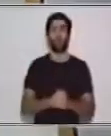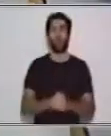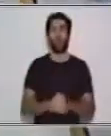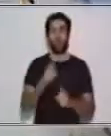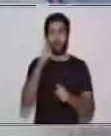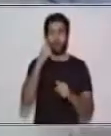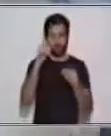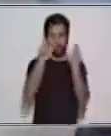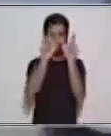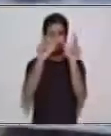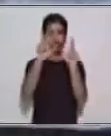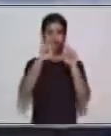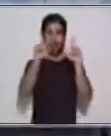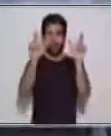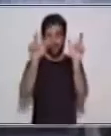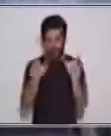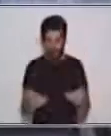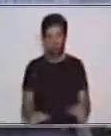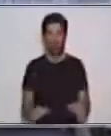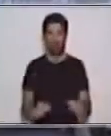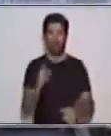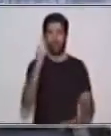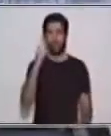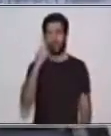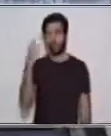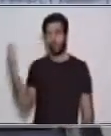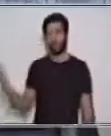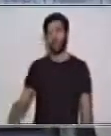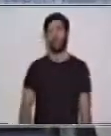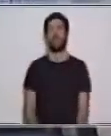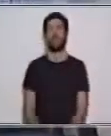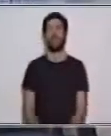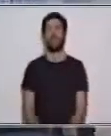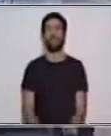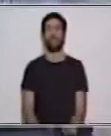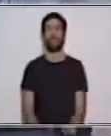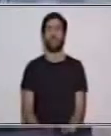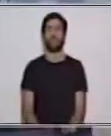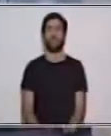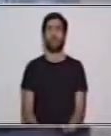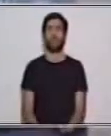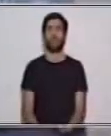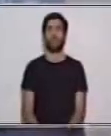no sabemos aún cuántas filas tendremos. Entonces vamos a construir